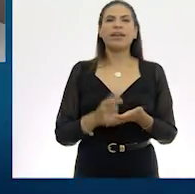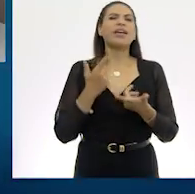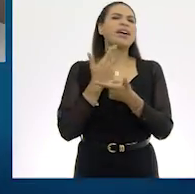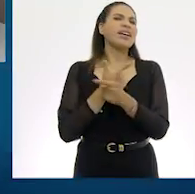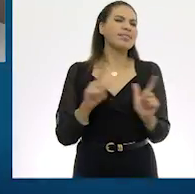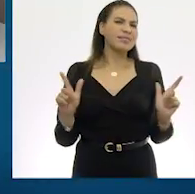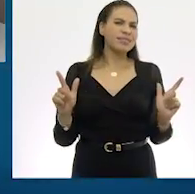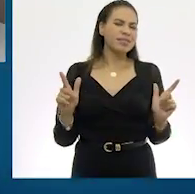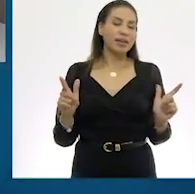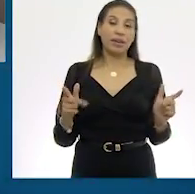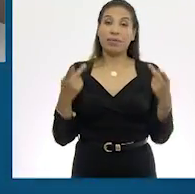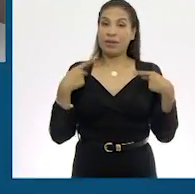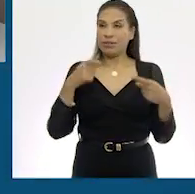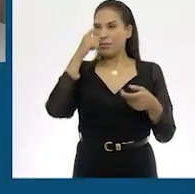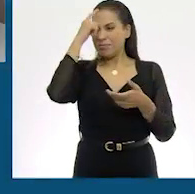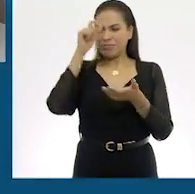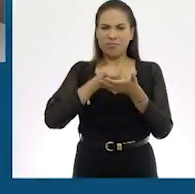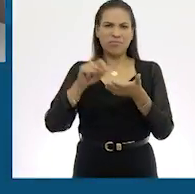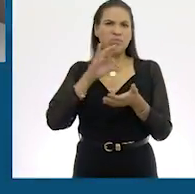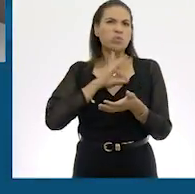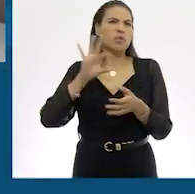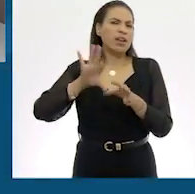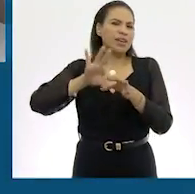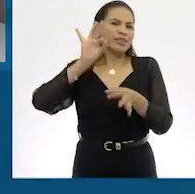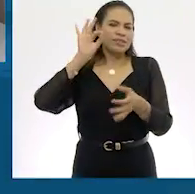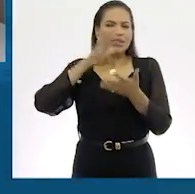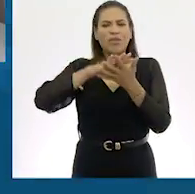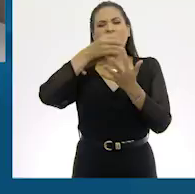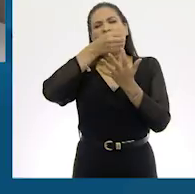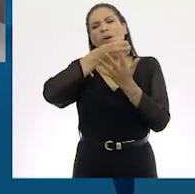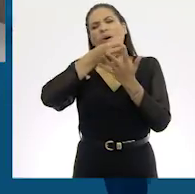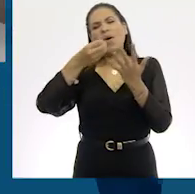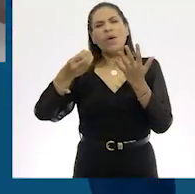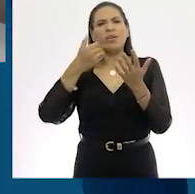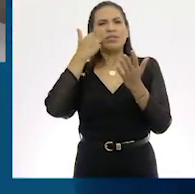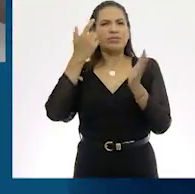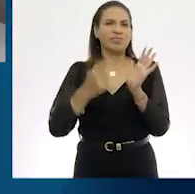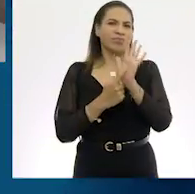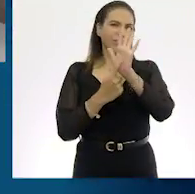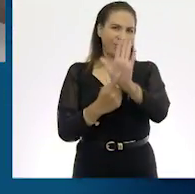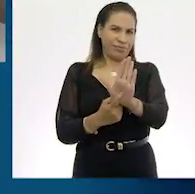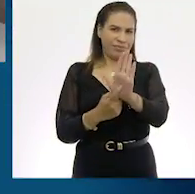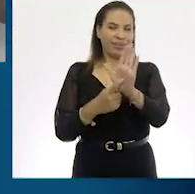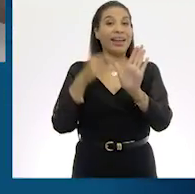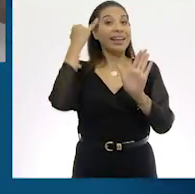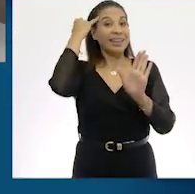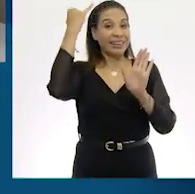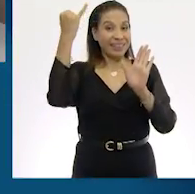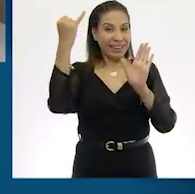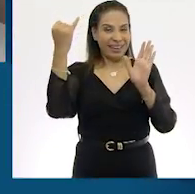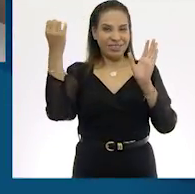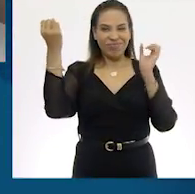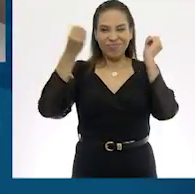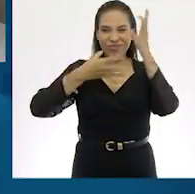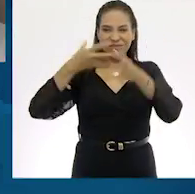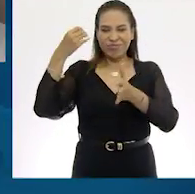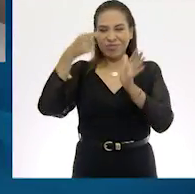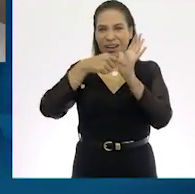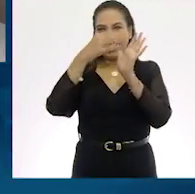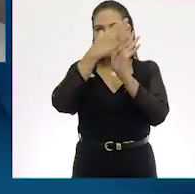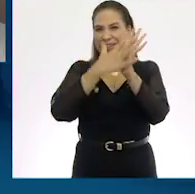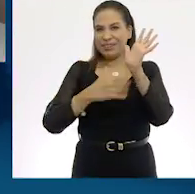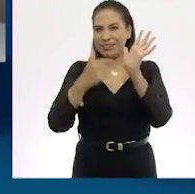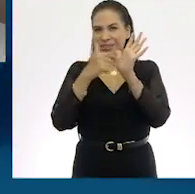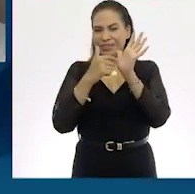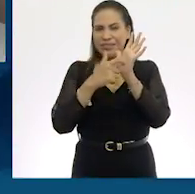Libertad. El autor puede escoger el orden en que va a presentar las ideas. la longitud del